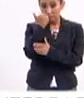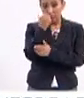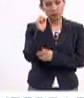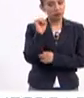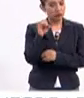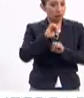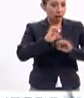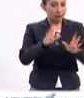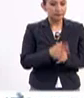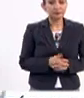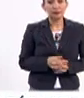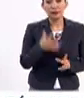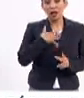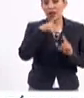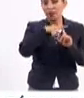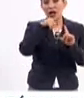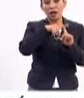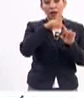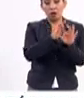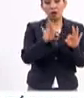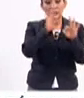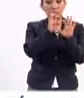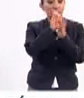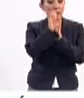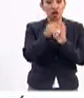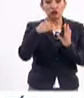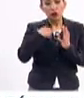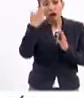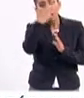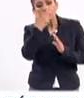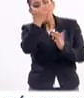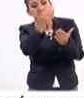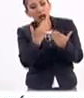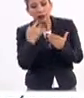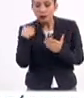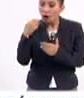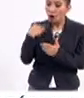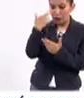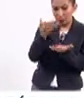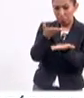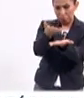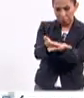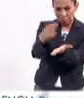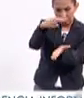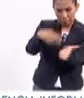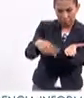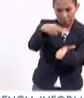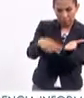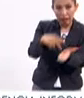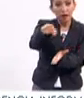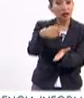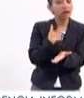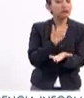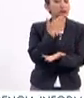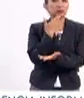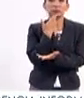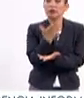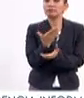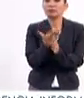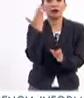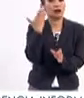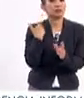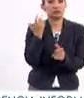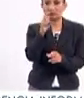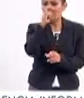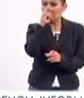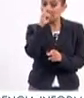Claro que sí. Tienen tareas tan importantes como yo te reviso a ti, tú me revisas a mí, y quiero decirles que son mucho